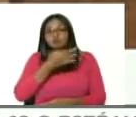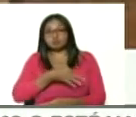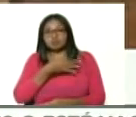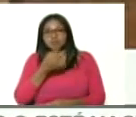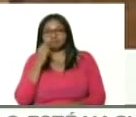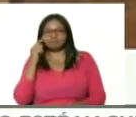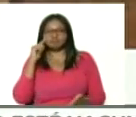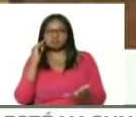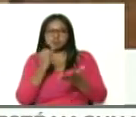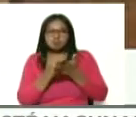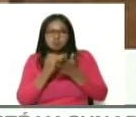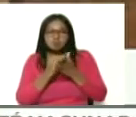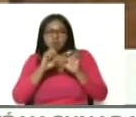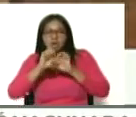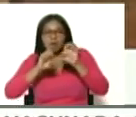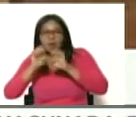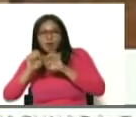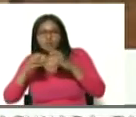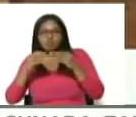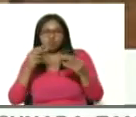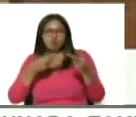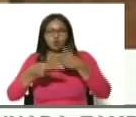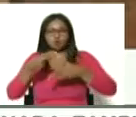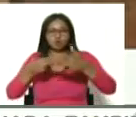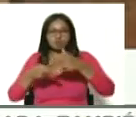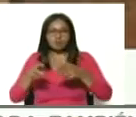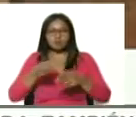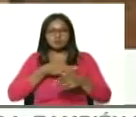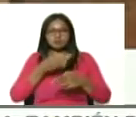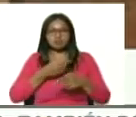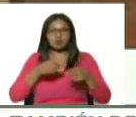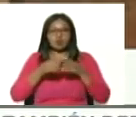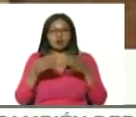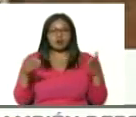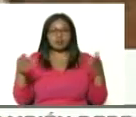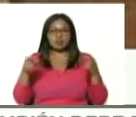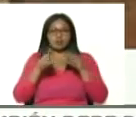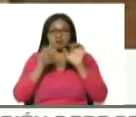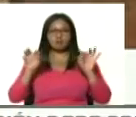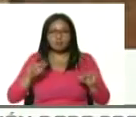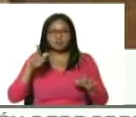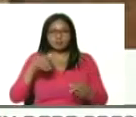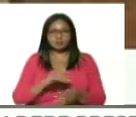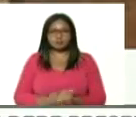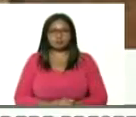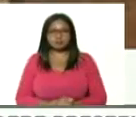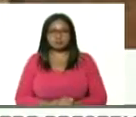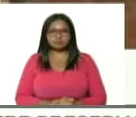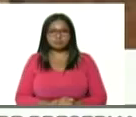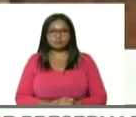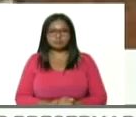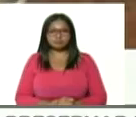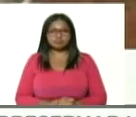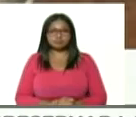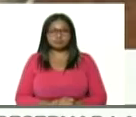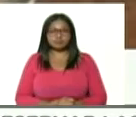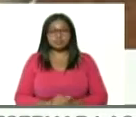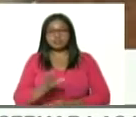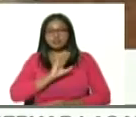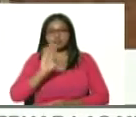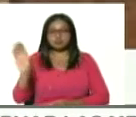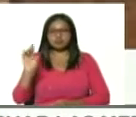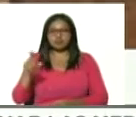prueba, construyéndolo, para sociedades tan grandes, ciudades tan gigantescas, una ciudad como la Gran